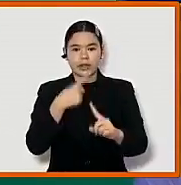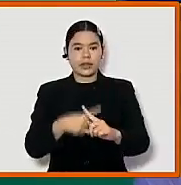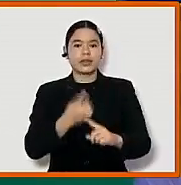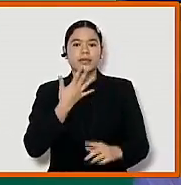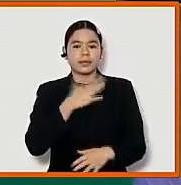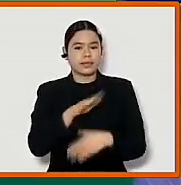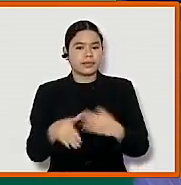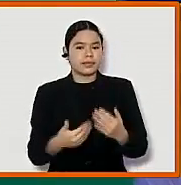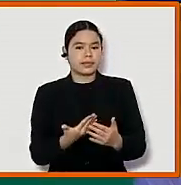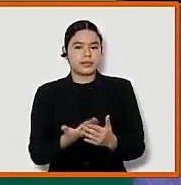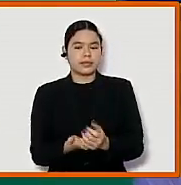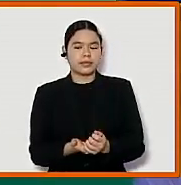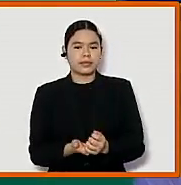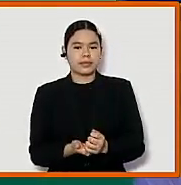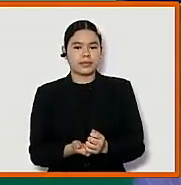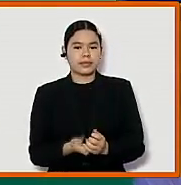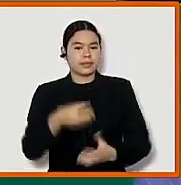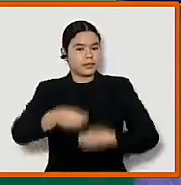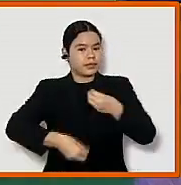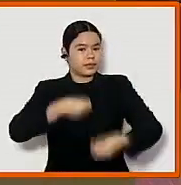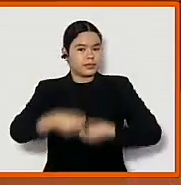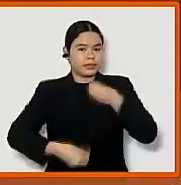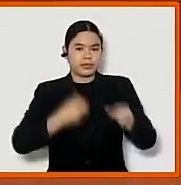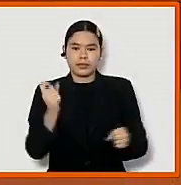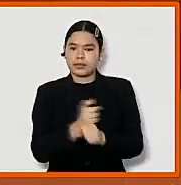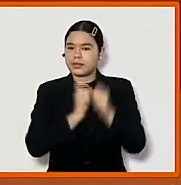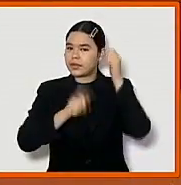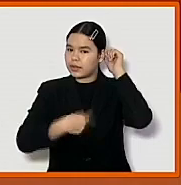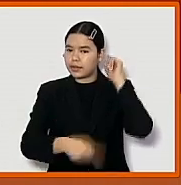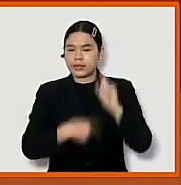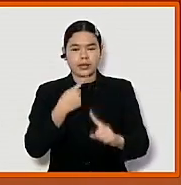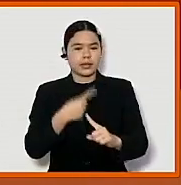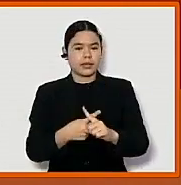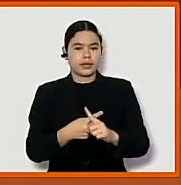suerte. La esfera favorecida para Multi X es...